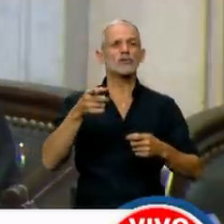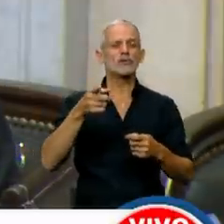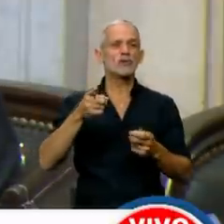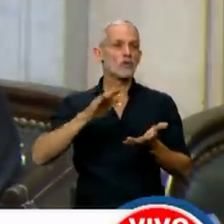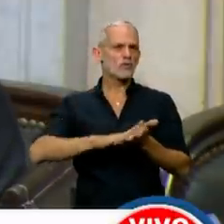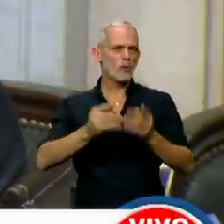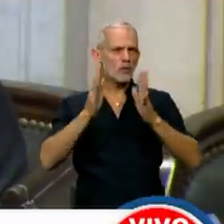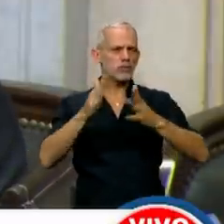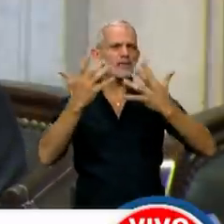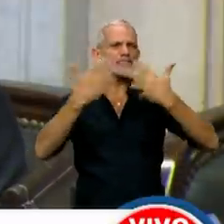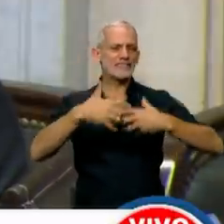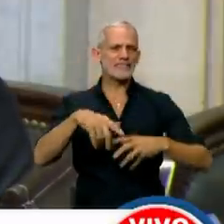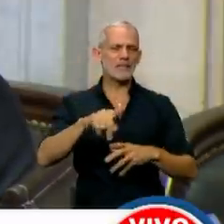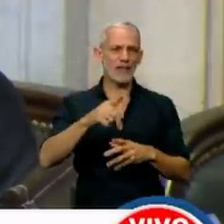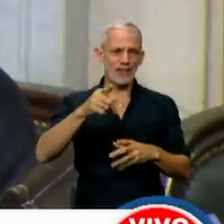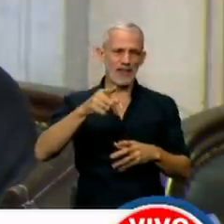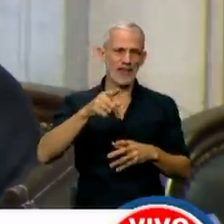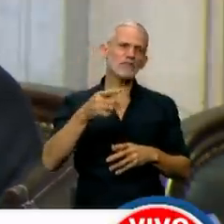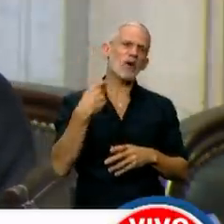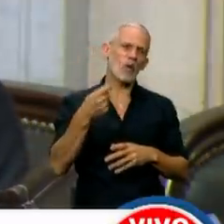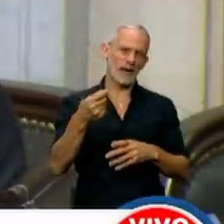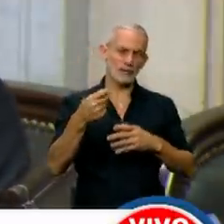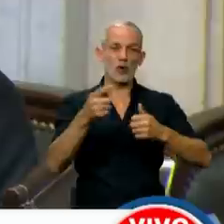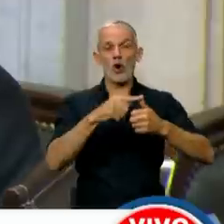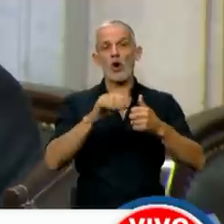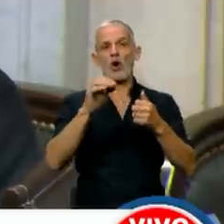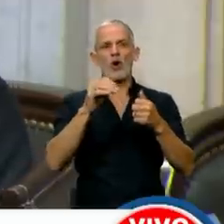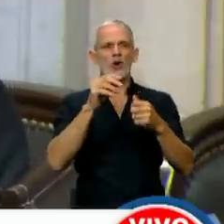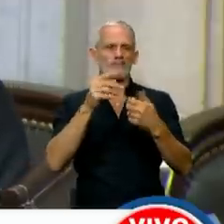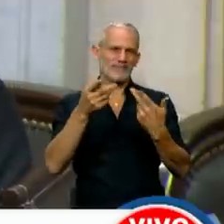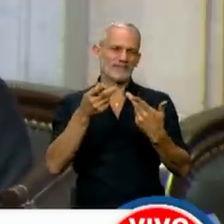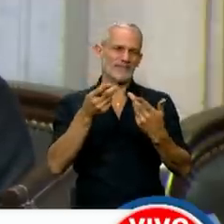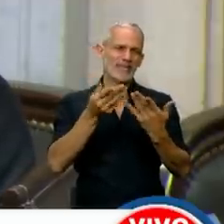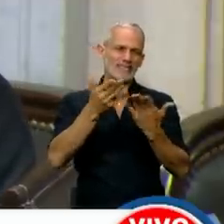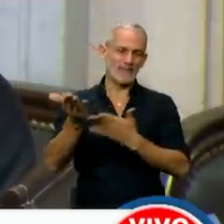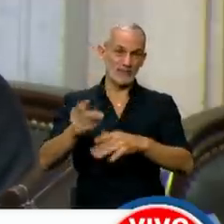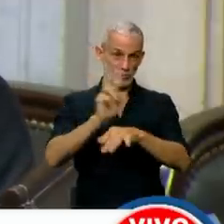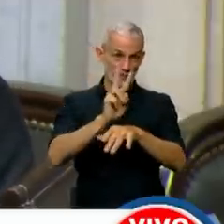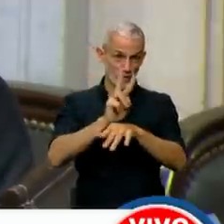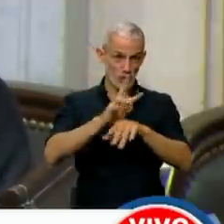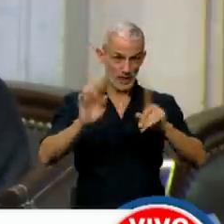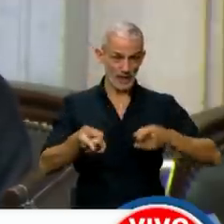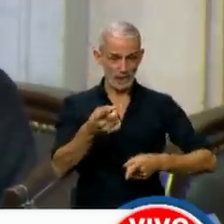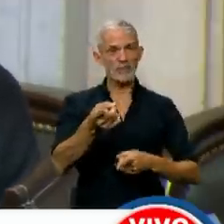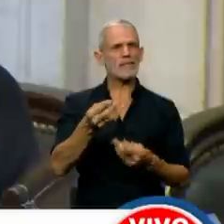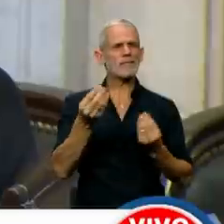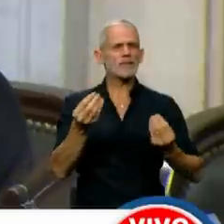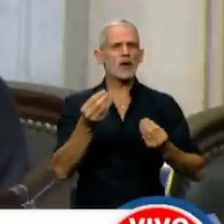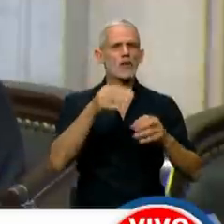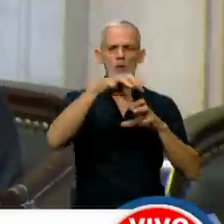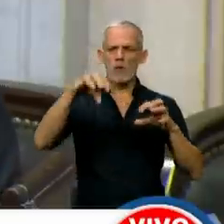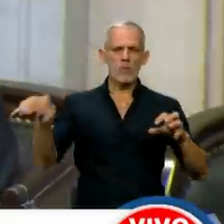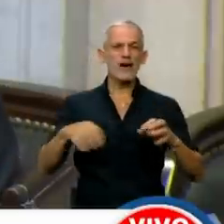referente al sistema de seguridad oa los servicios de seguridad la distribución es la siguiente